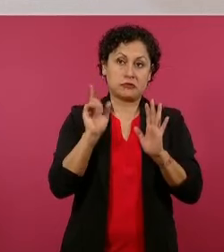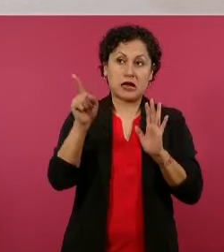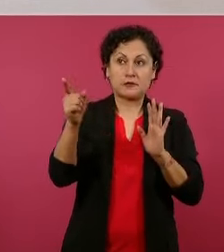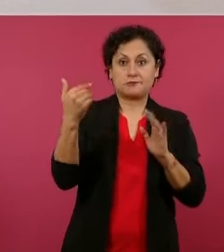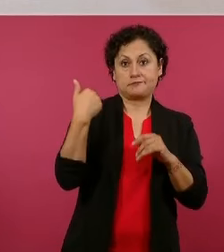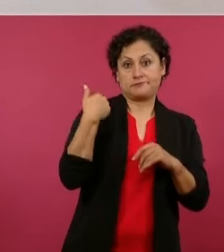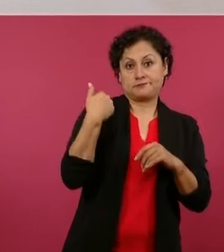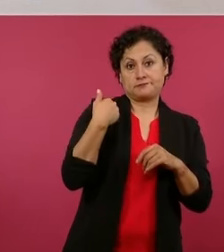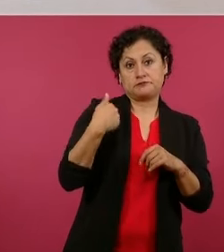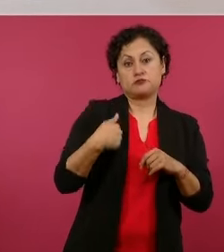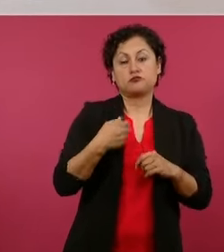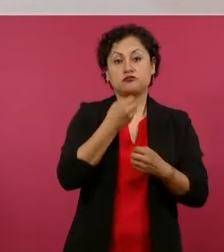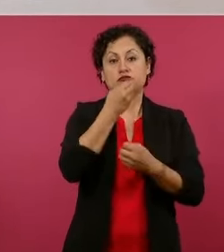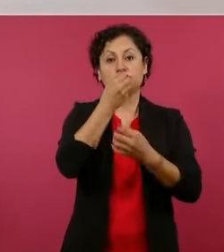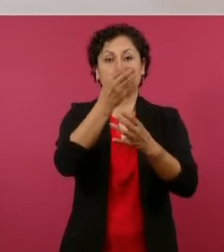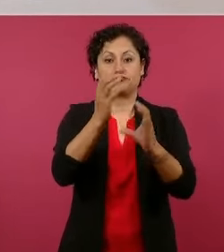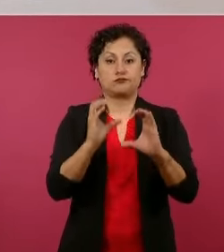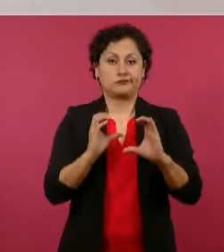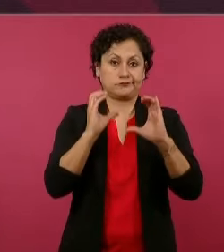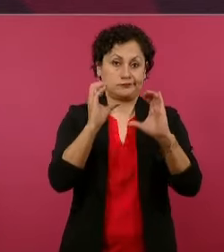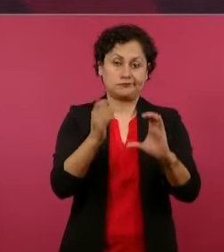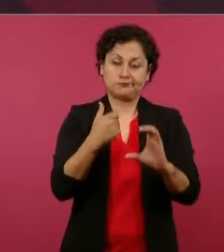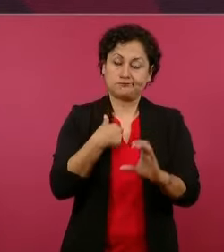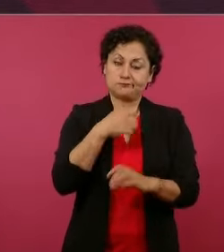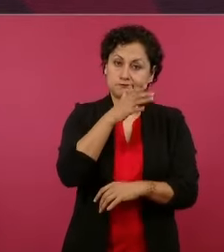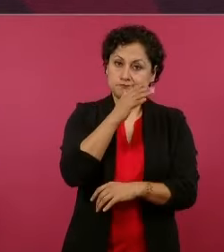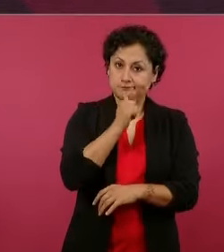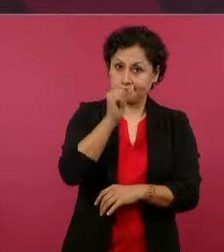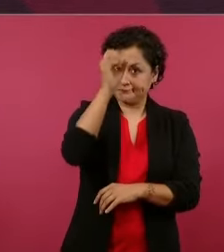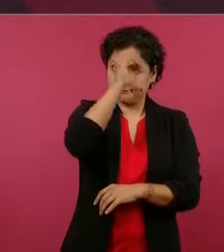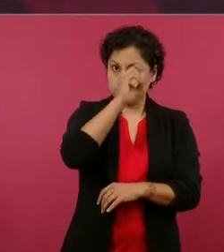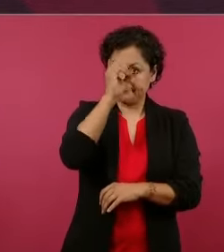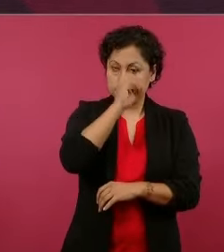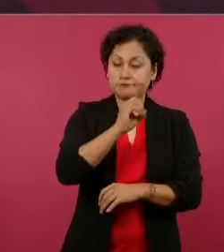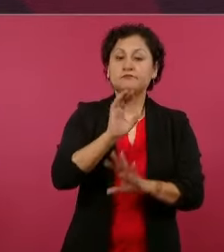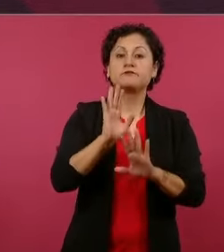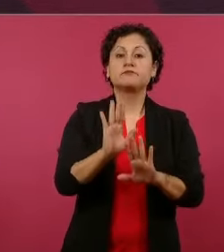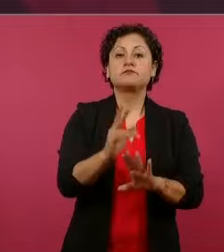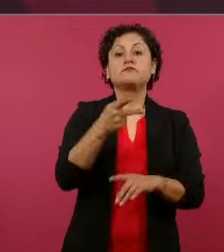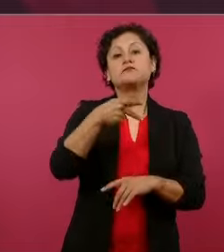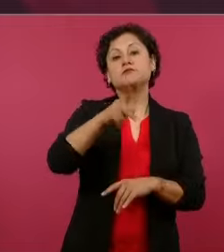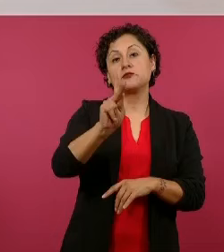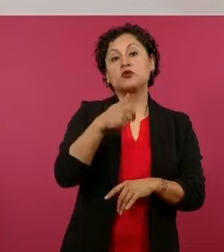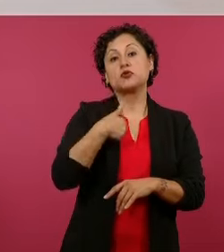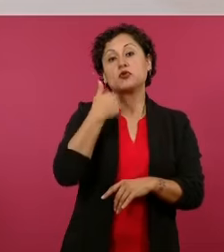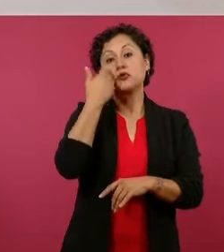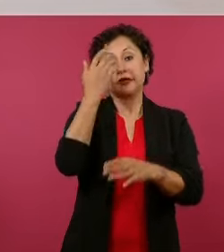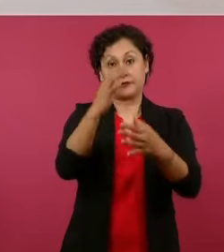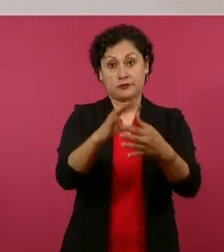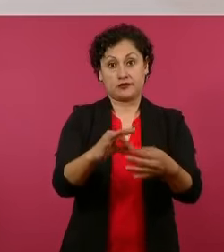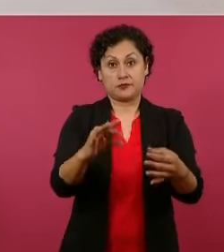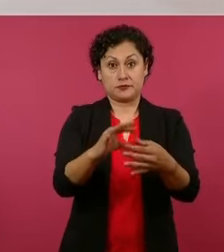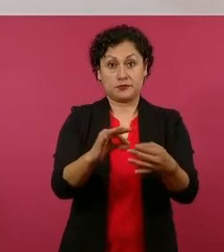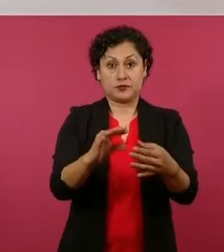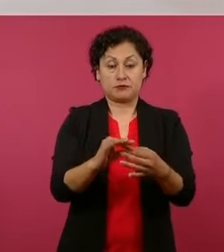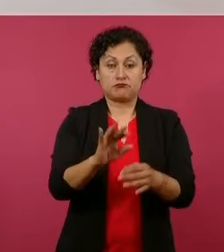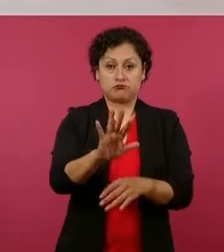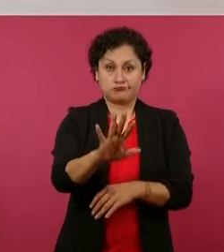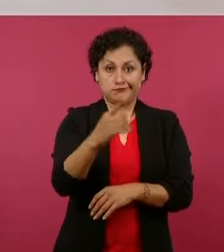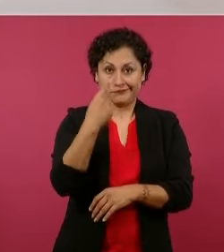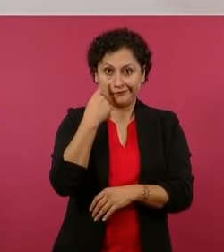opinar sobre eso nada más comentarles que si hay una buena